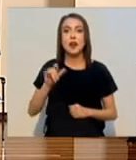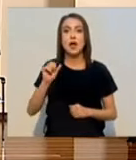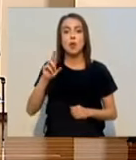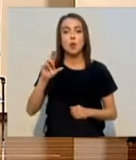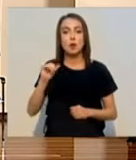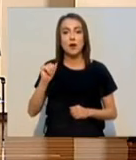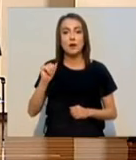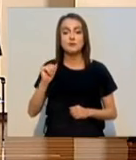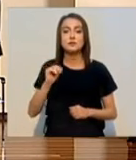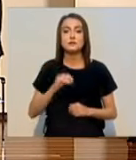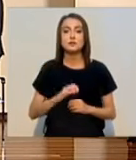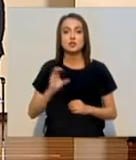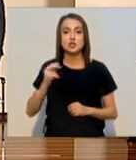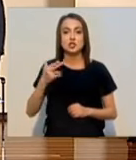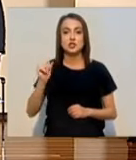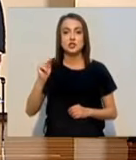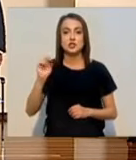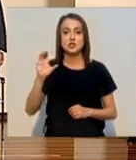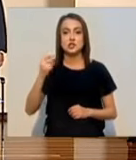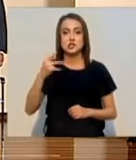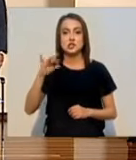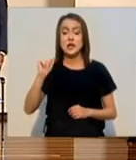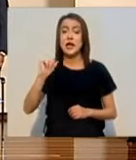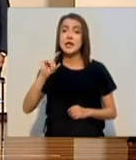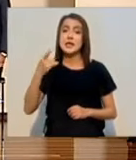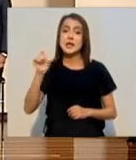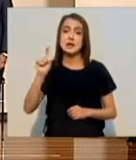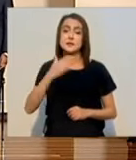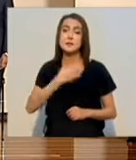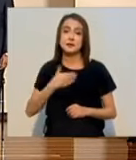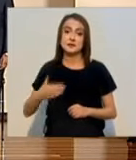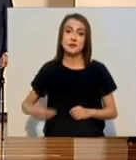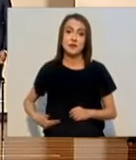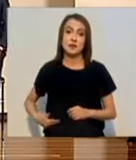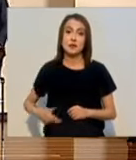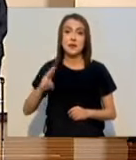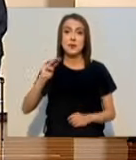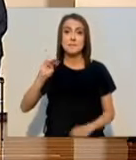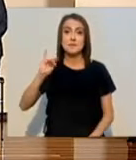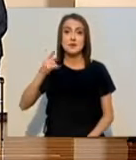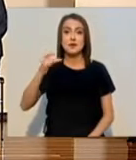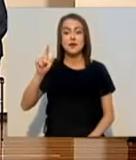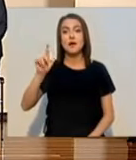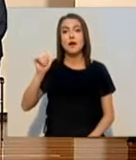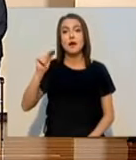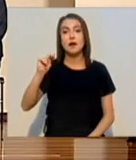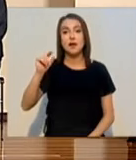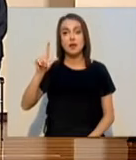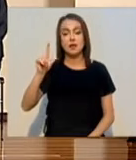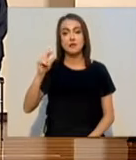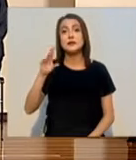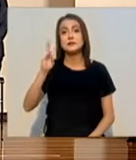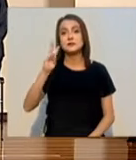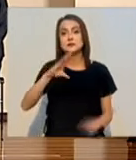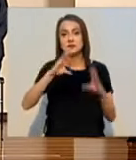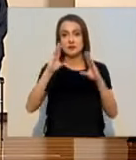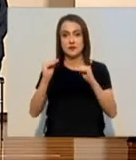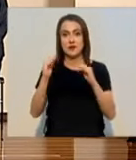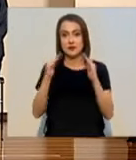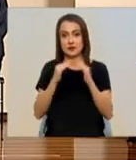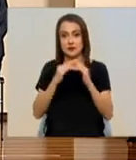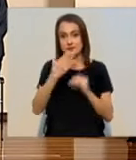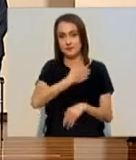Laura Chinchilla, y el expresidente don Miguel Ángel Rodríguez a las 6 p.m., transmisión también de